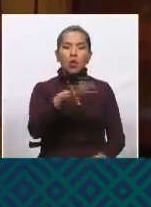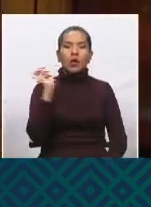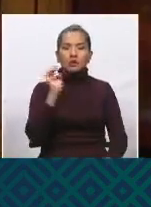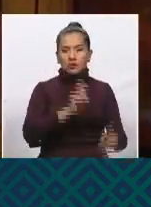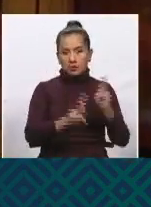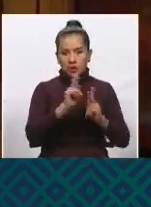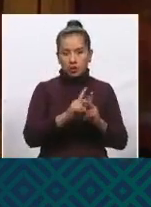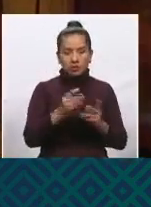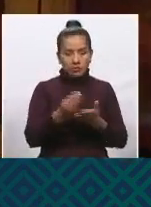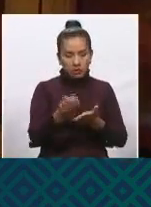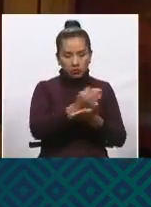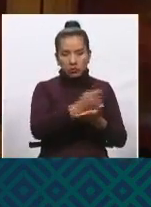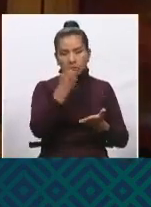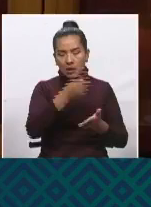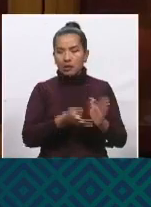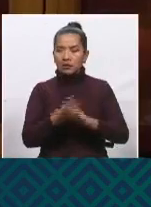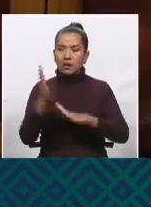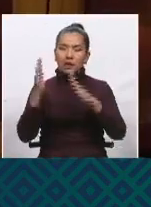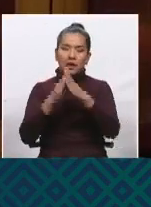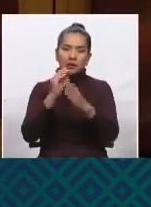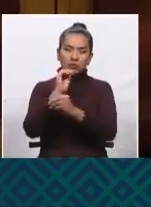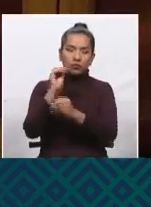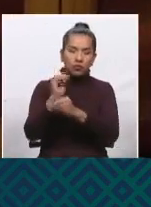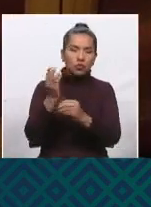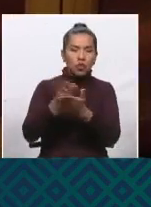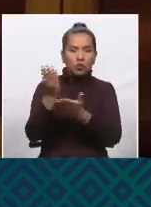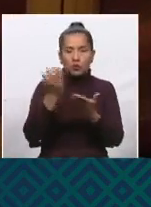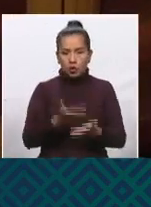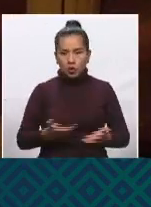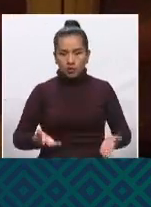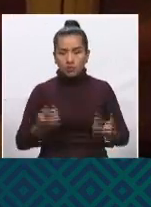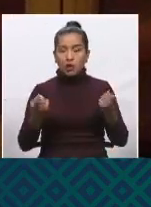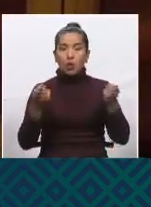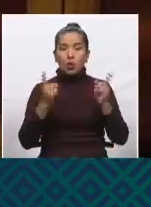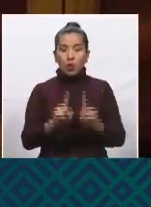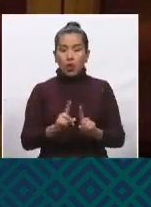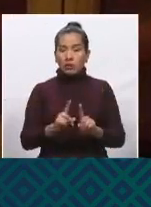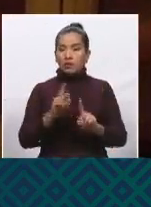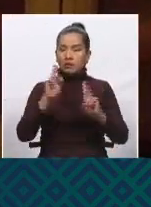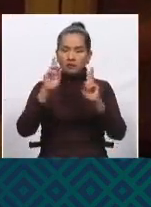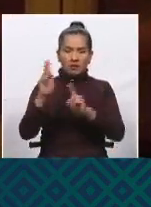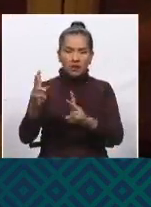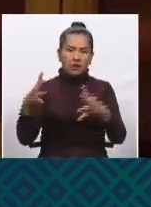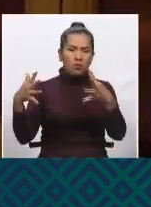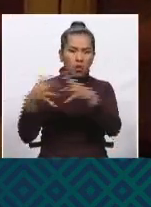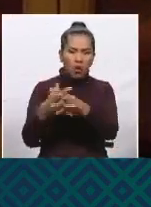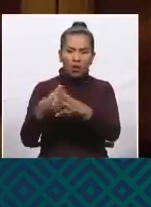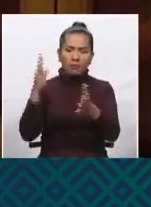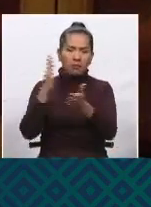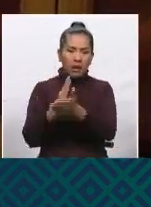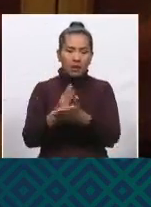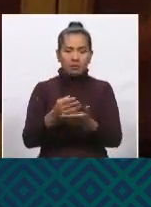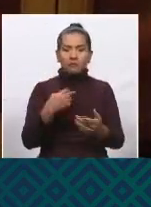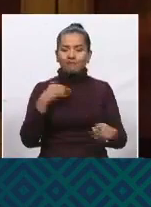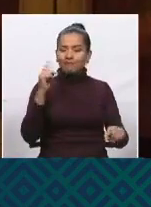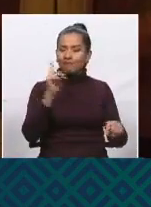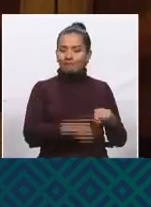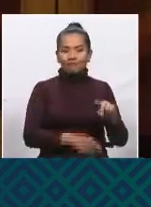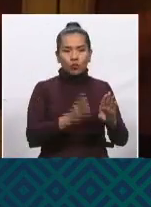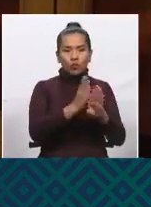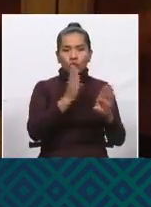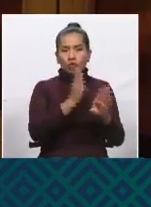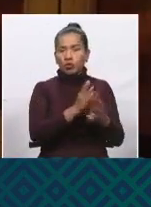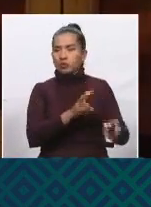casa. Entonces, cuando se cierra, cuando se interrumpe el normal desenvolvimiento, no pueden viajar los